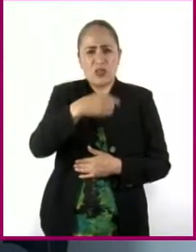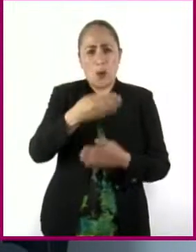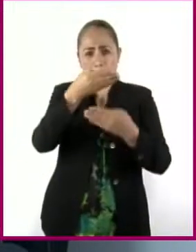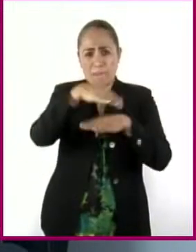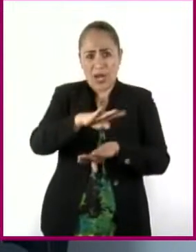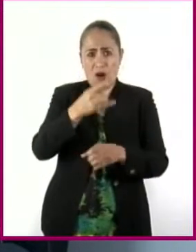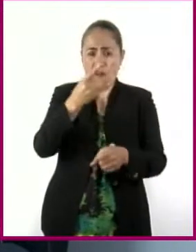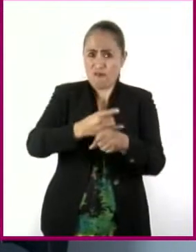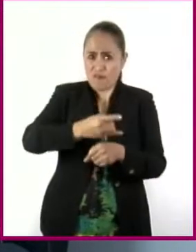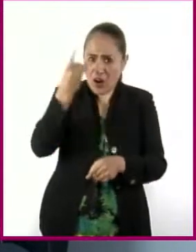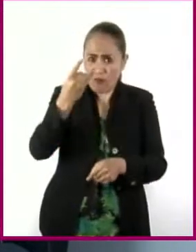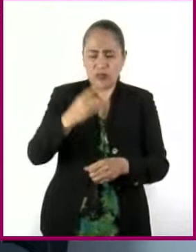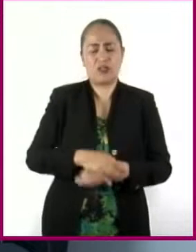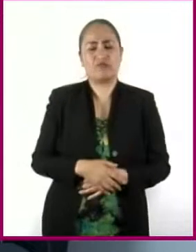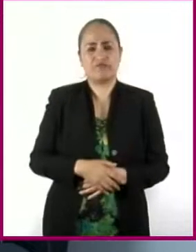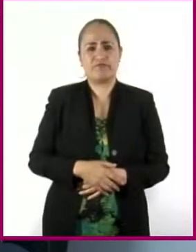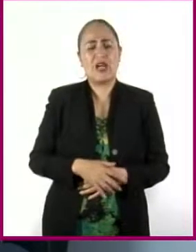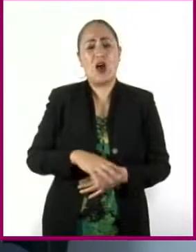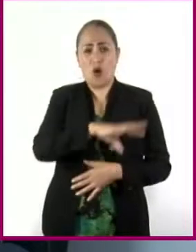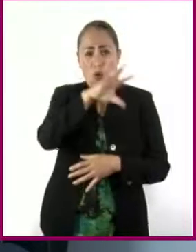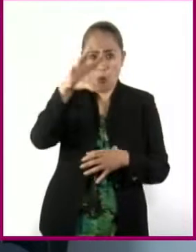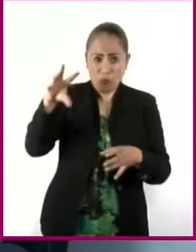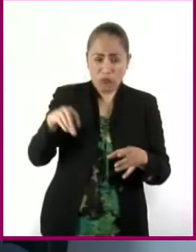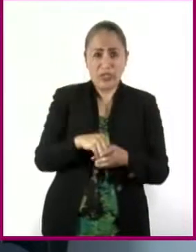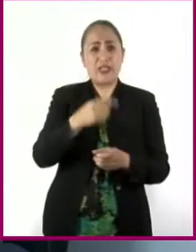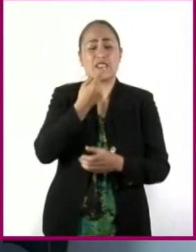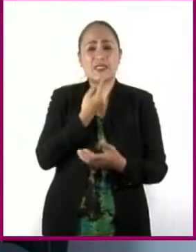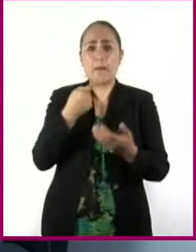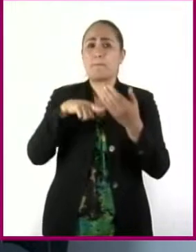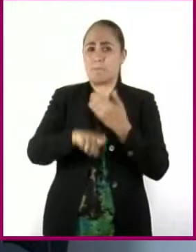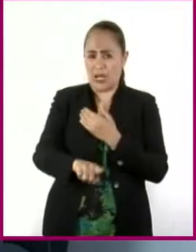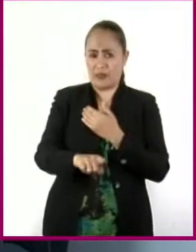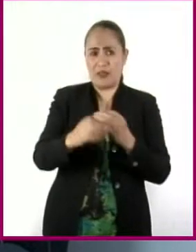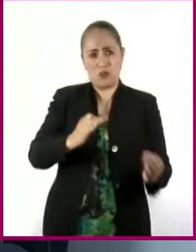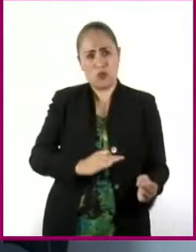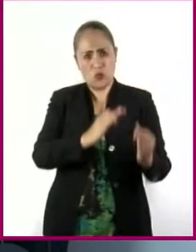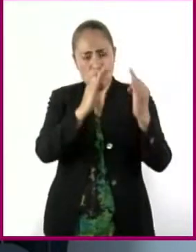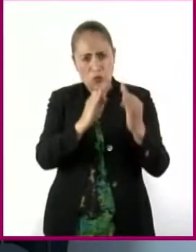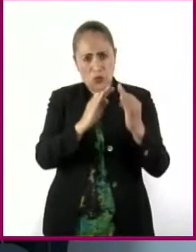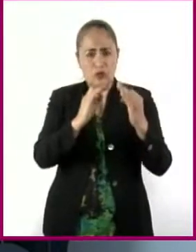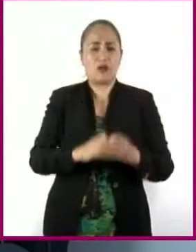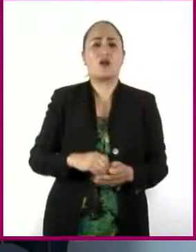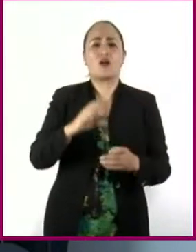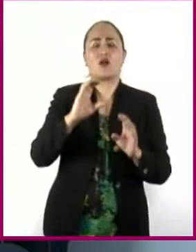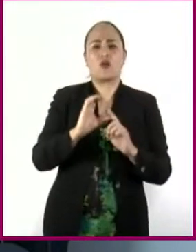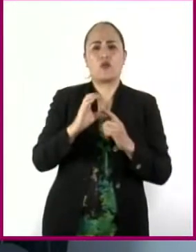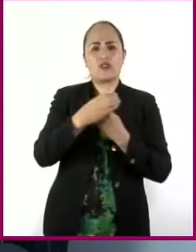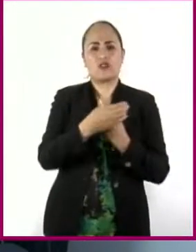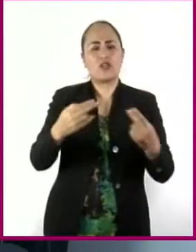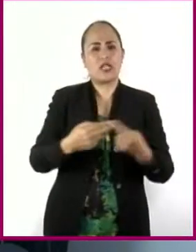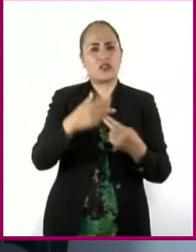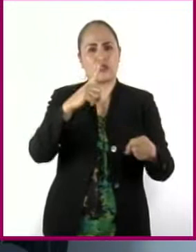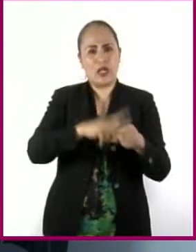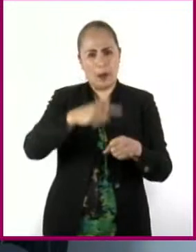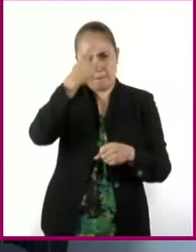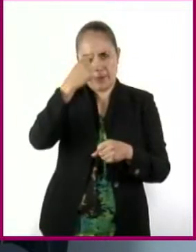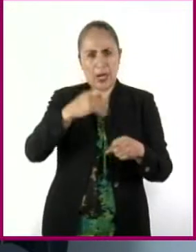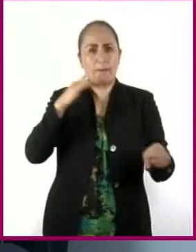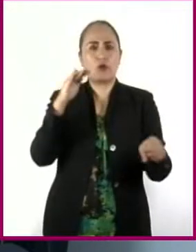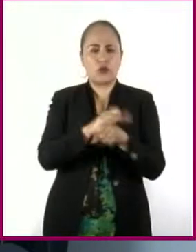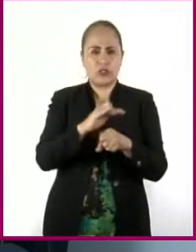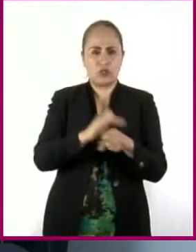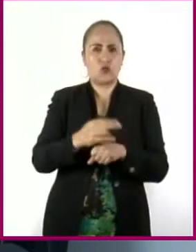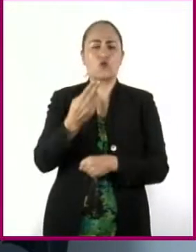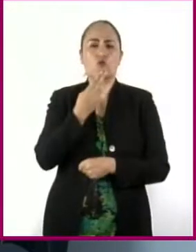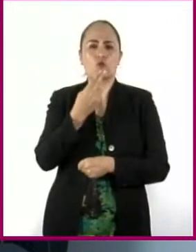bancarios. Dice que del total de las reclamaciones hechas ante la Comisión Nacional para la Protección y Defensa de los Usuarios